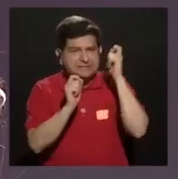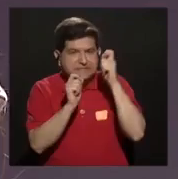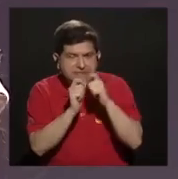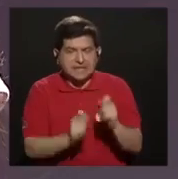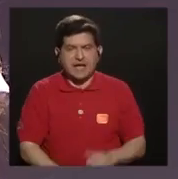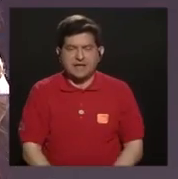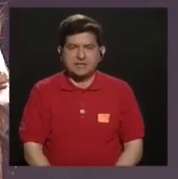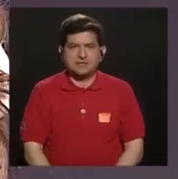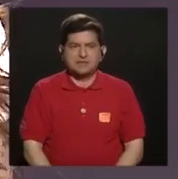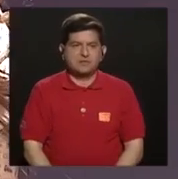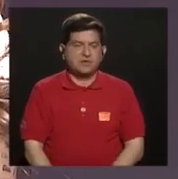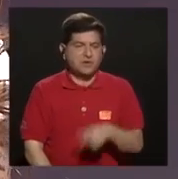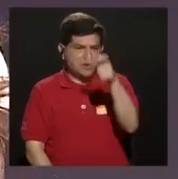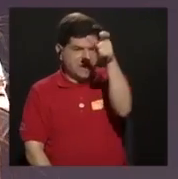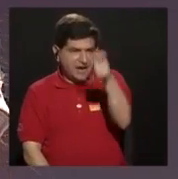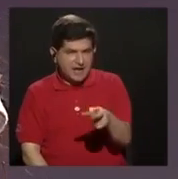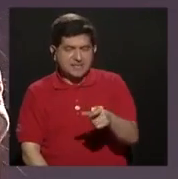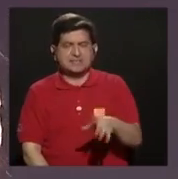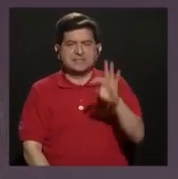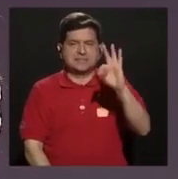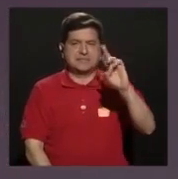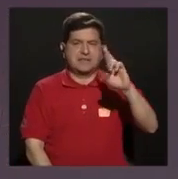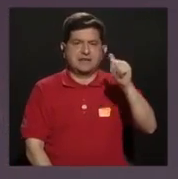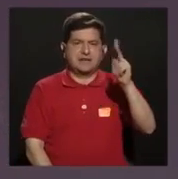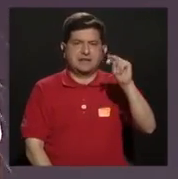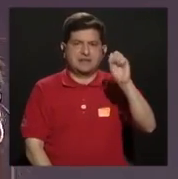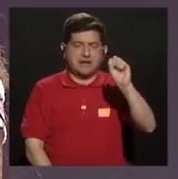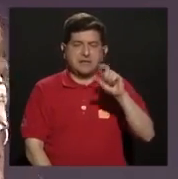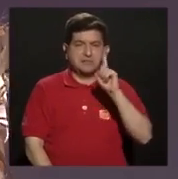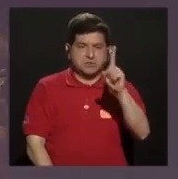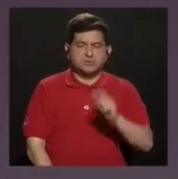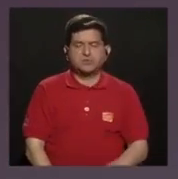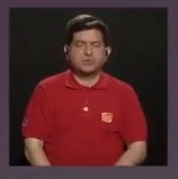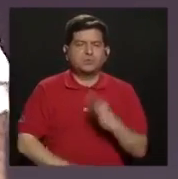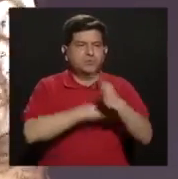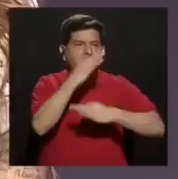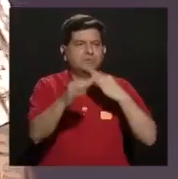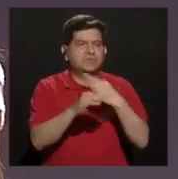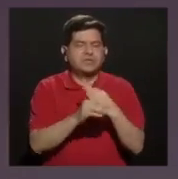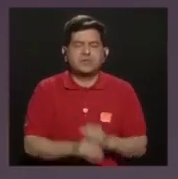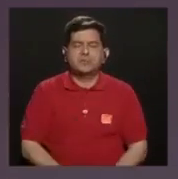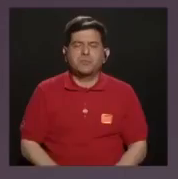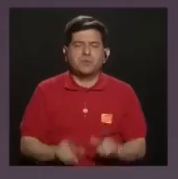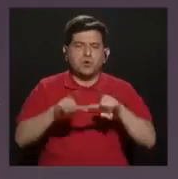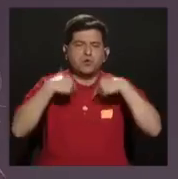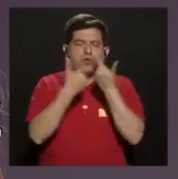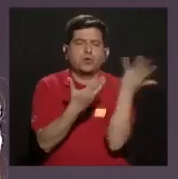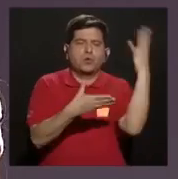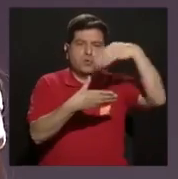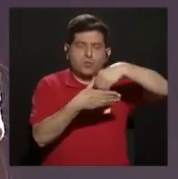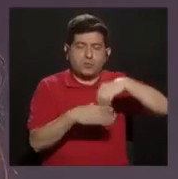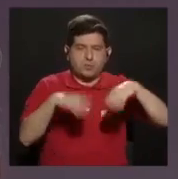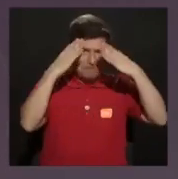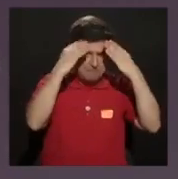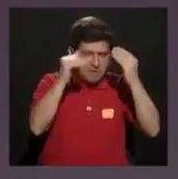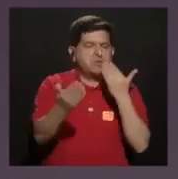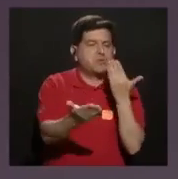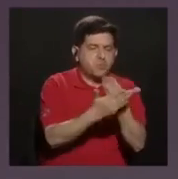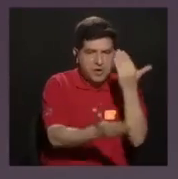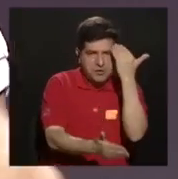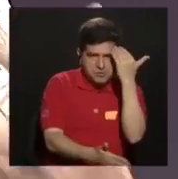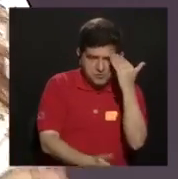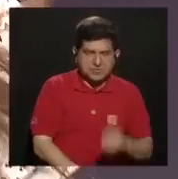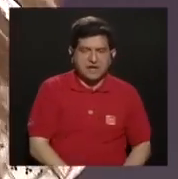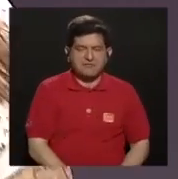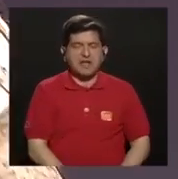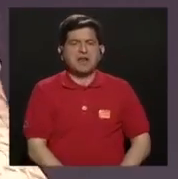ser trans lo utilizamos como una sombrilla. A final de cuentas, las personas, para términos de información, está bueno que sepa que la persona